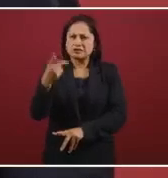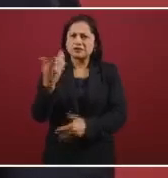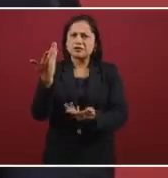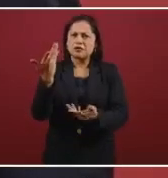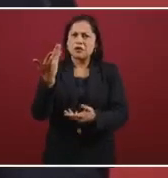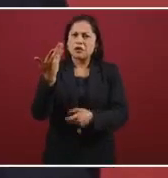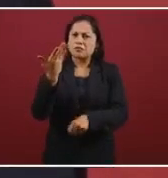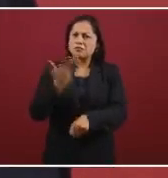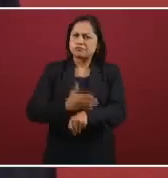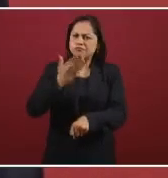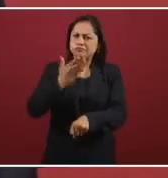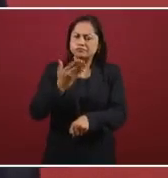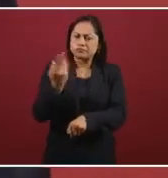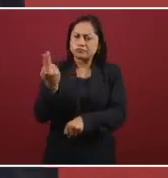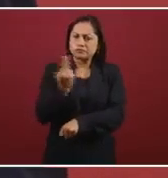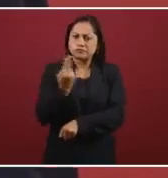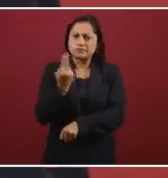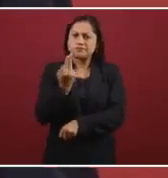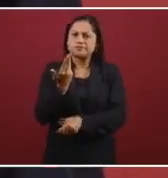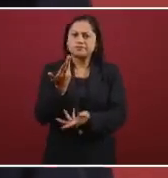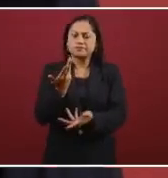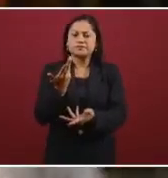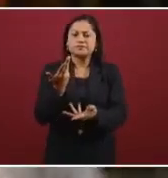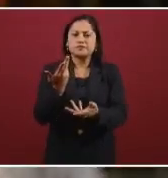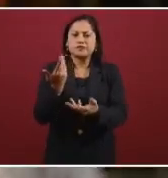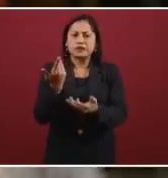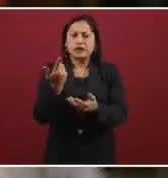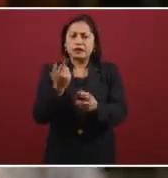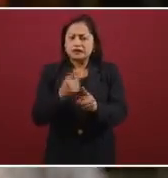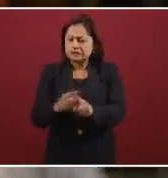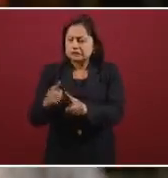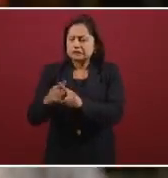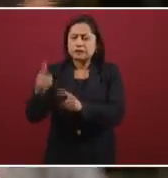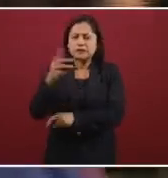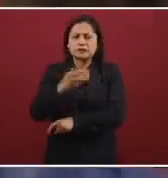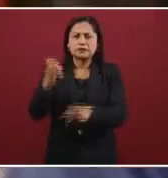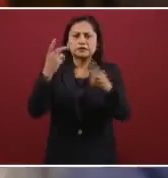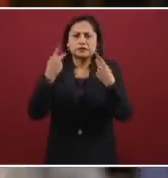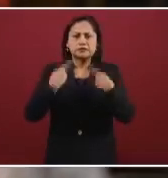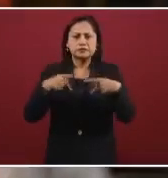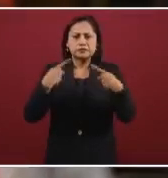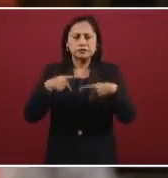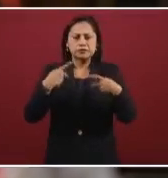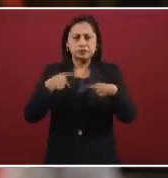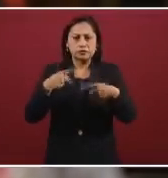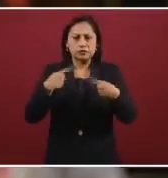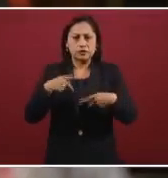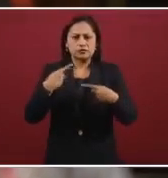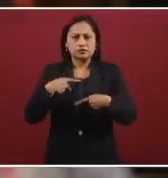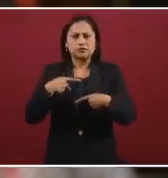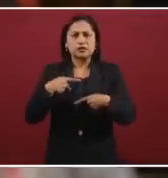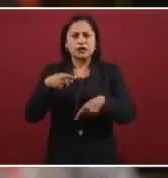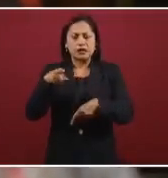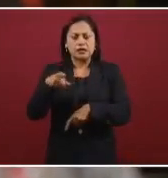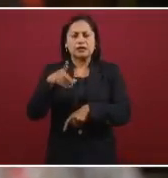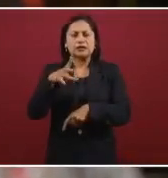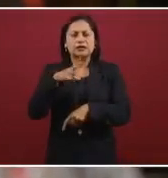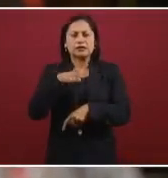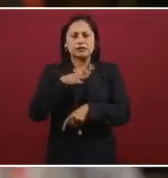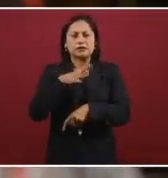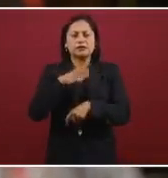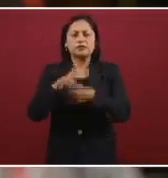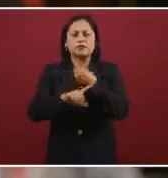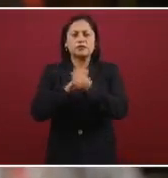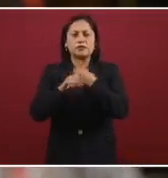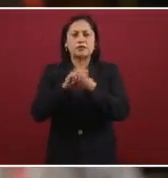de indulto en 300 casos de personas que han sido acusadas de delincuencia organizada, de lavado